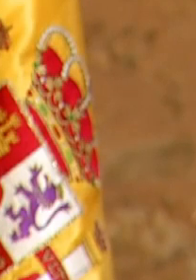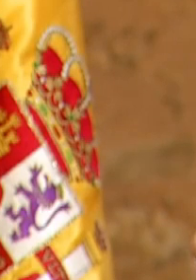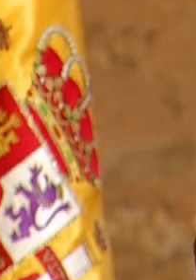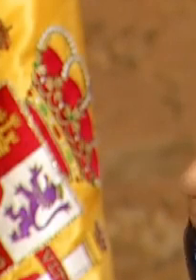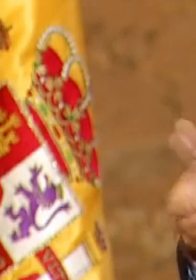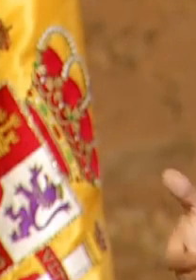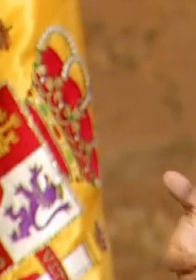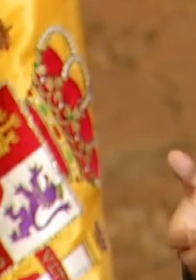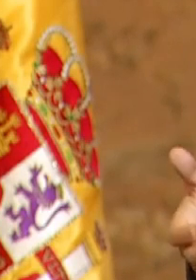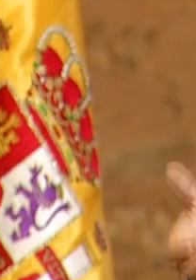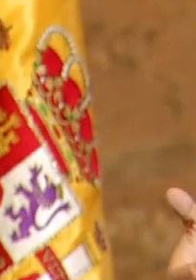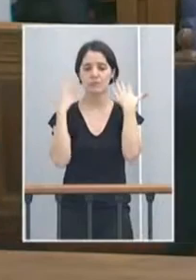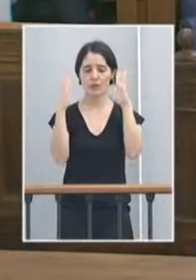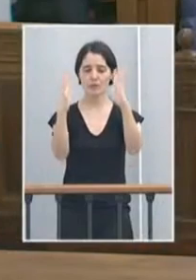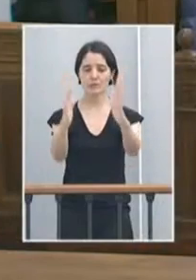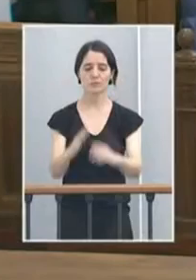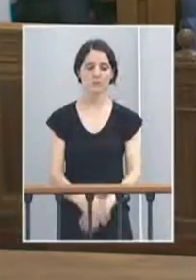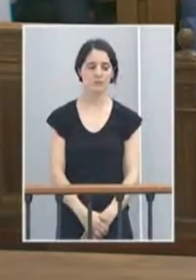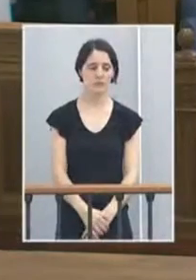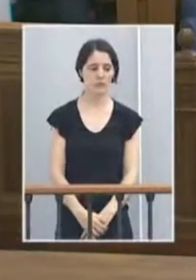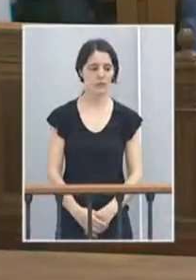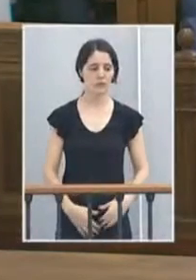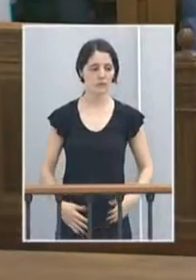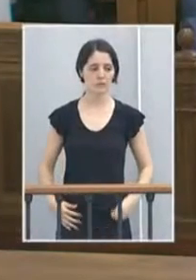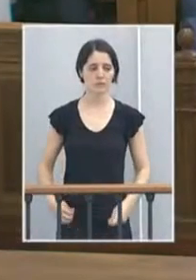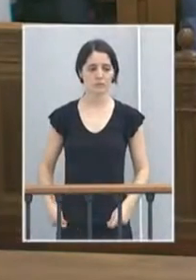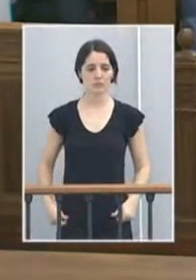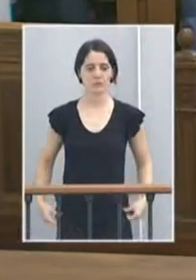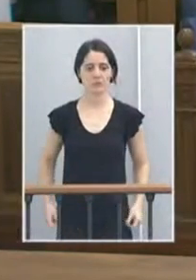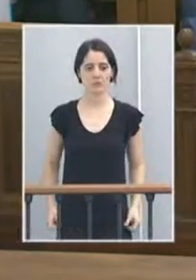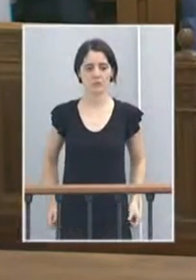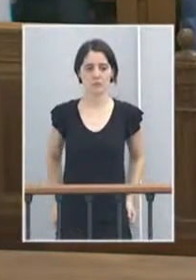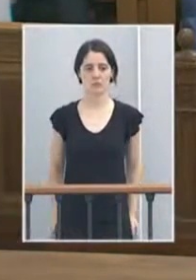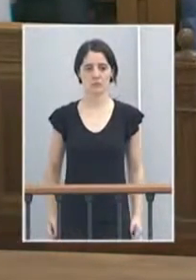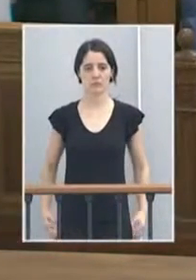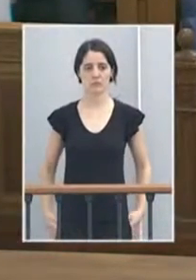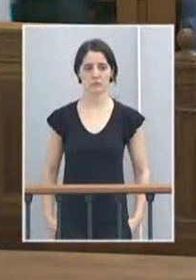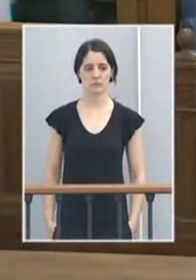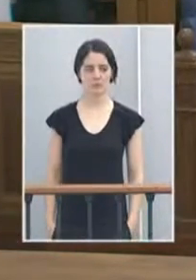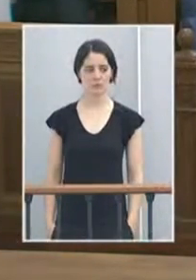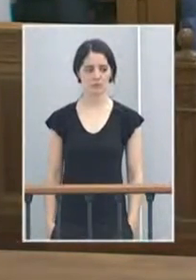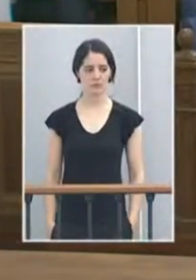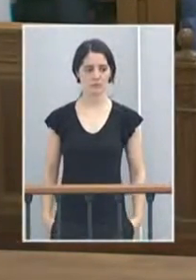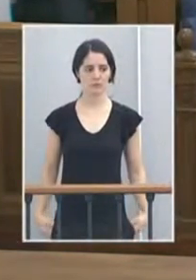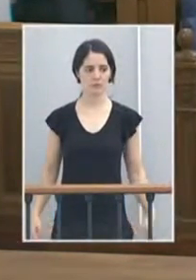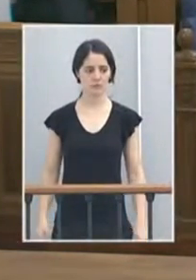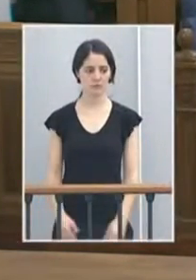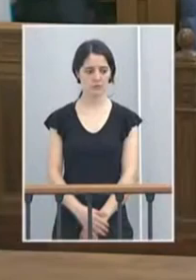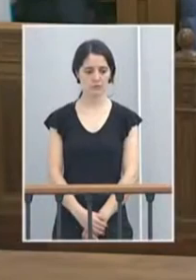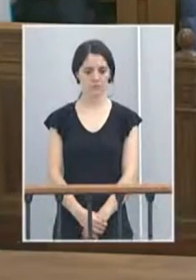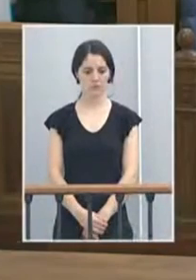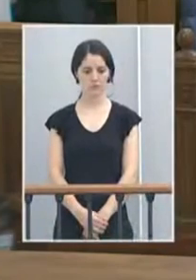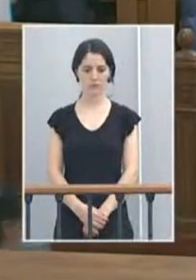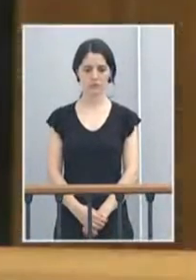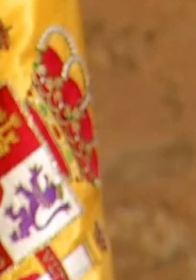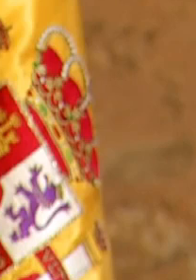También, evidentemente, incentivar la economía, alentar el emprendimiento, dar desarrollo sostenible al mundo